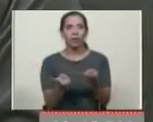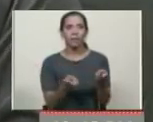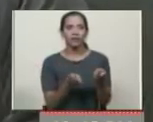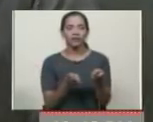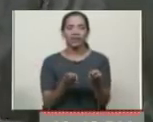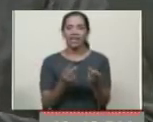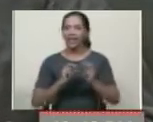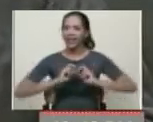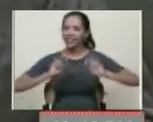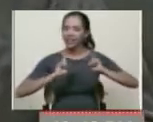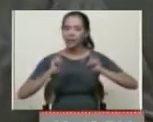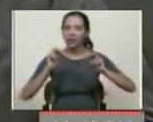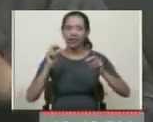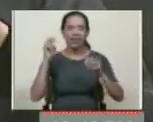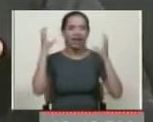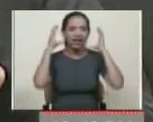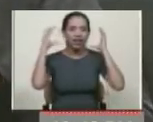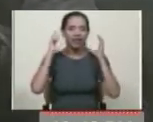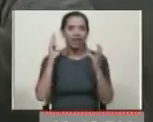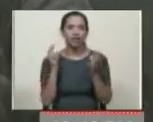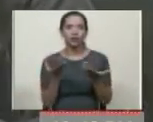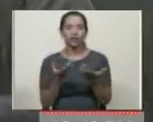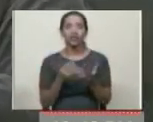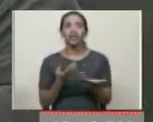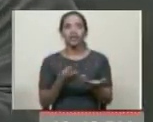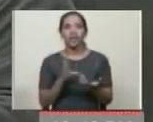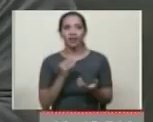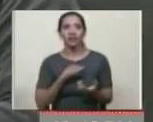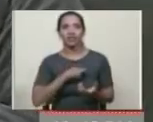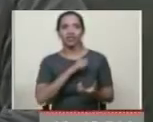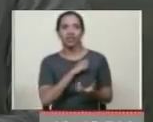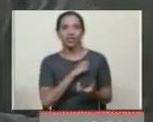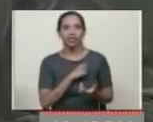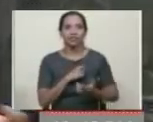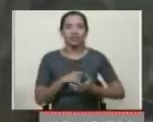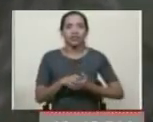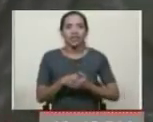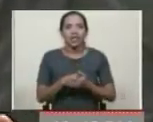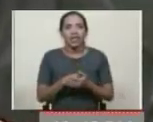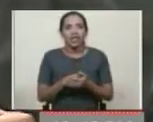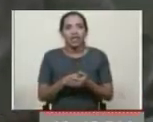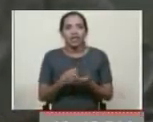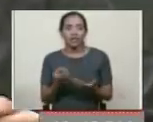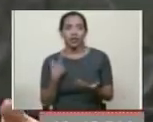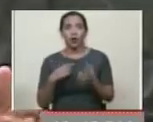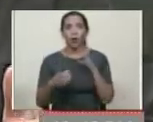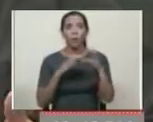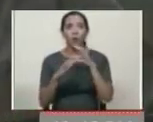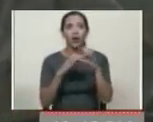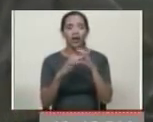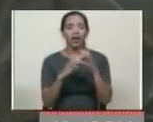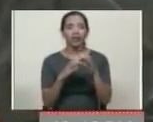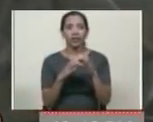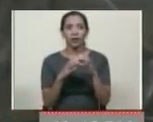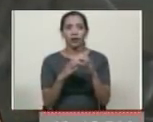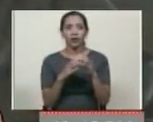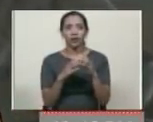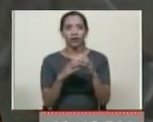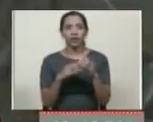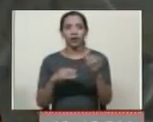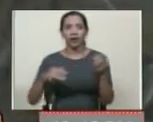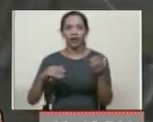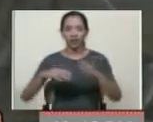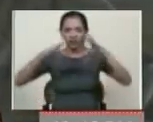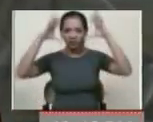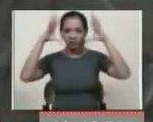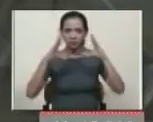radio, que sacó en castellano para que sean serios. Bueno, Diosdado decía, tenemos que volver a la radio. Cuando no pudimos comunicarnos estos días, que nos tumbaron la... Cuando tumban